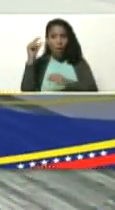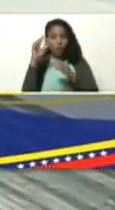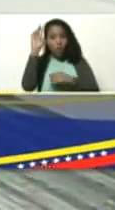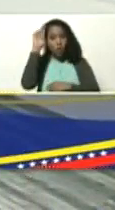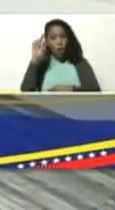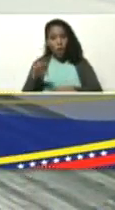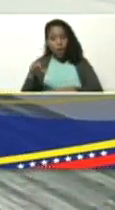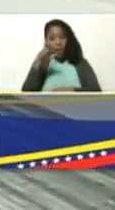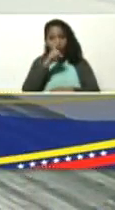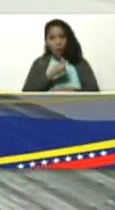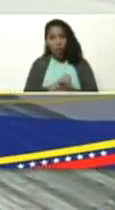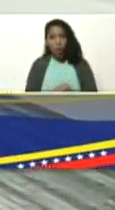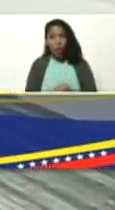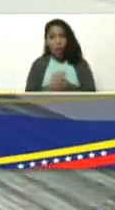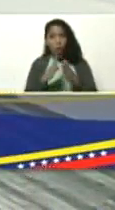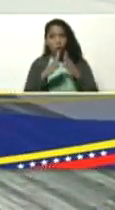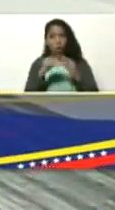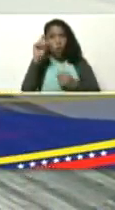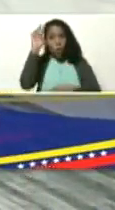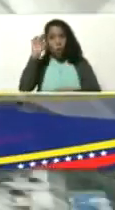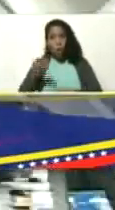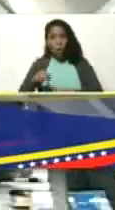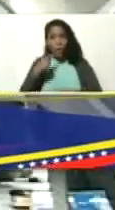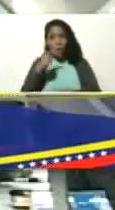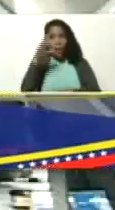días del año, de todos los días del año.